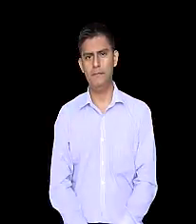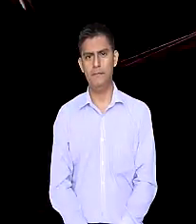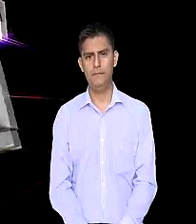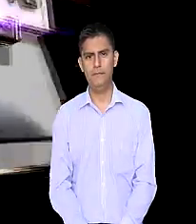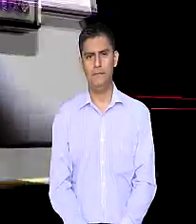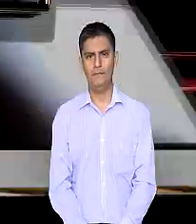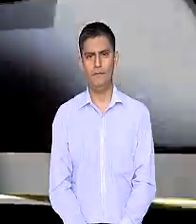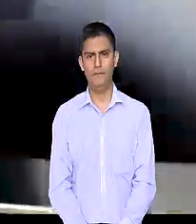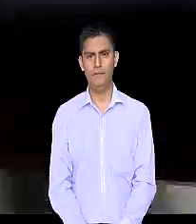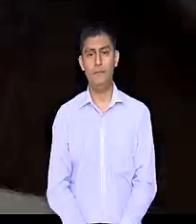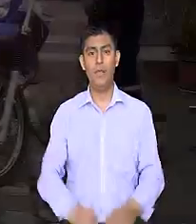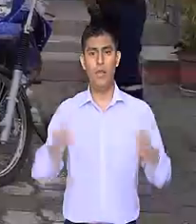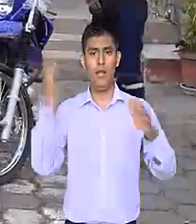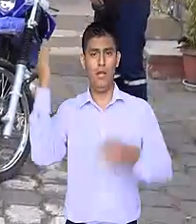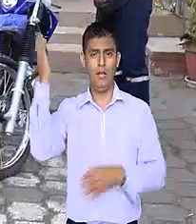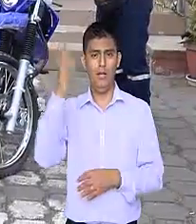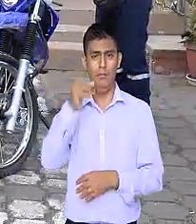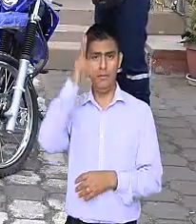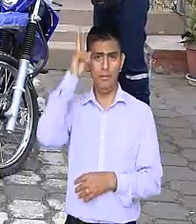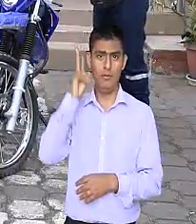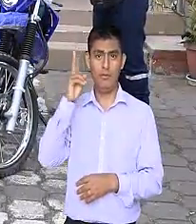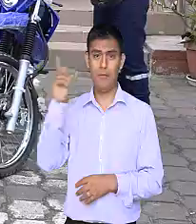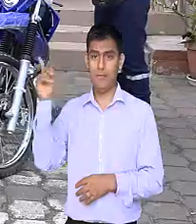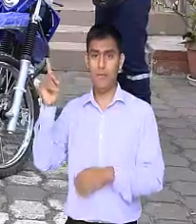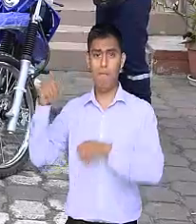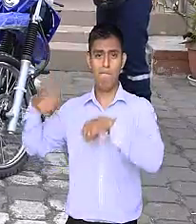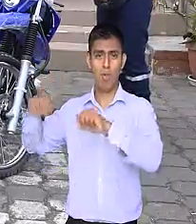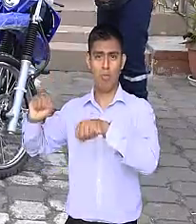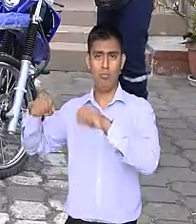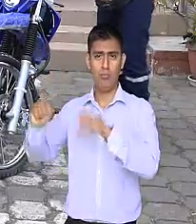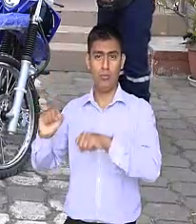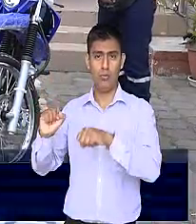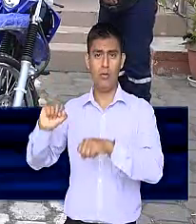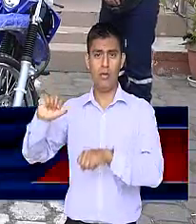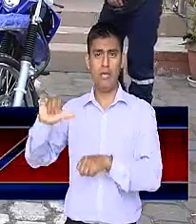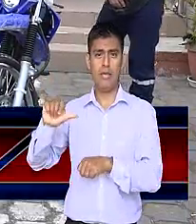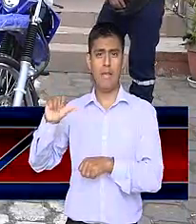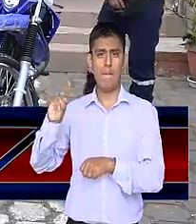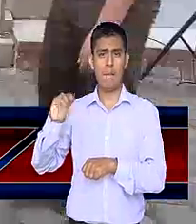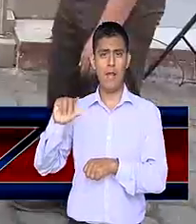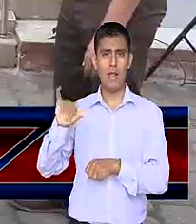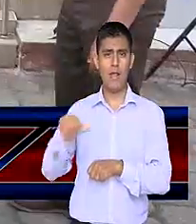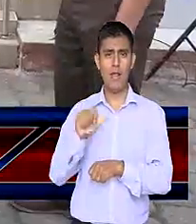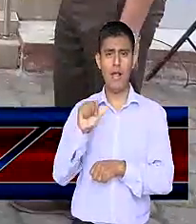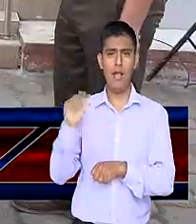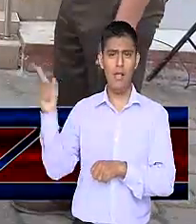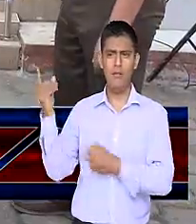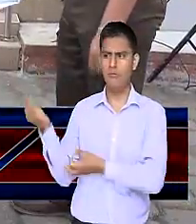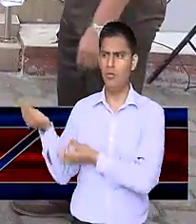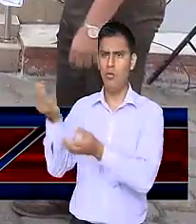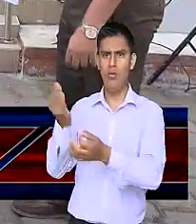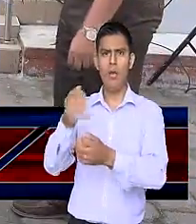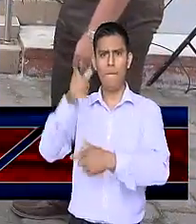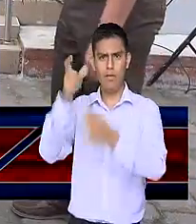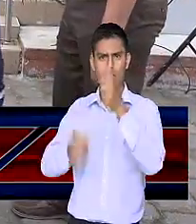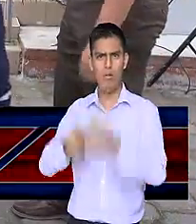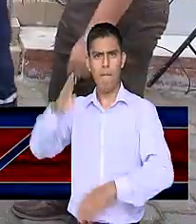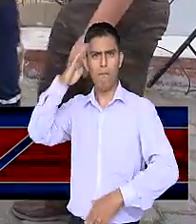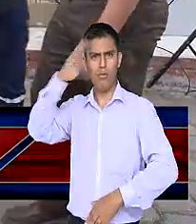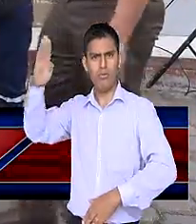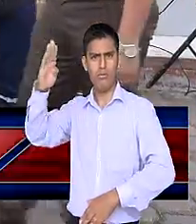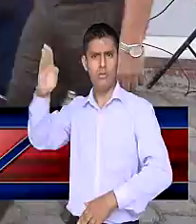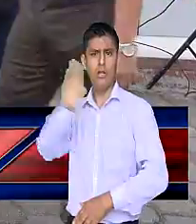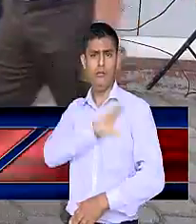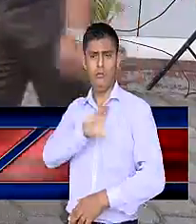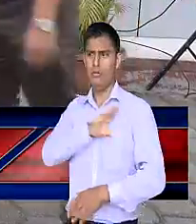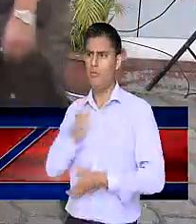evento. El alcalde Vinicio Vega entregó 4 motocicletas de marca Yamaha a funcionarios de la municipalidad con el fin de realizar